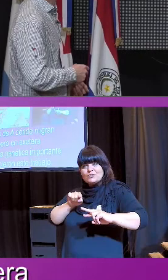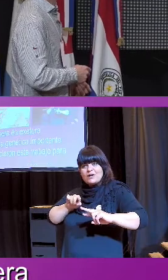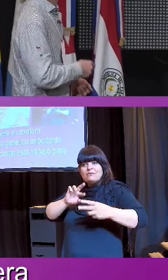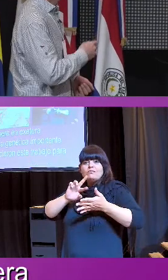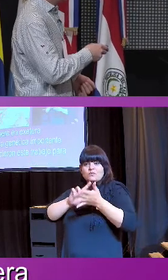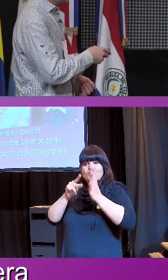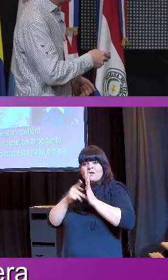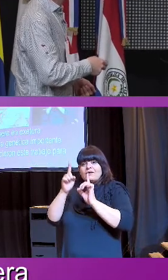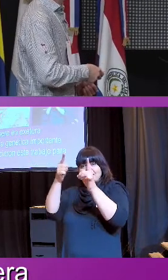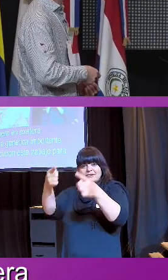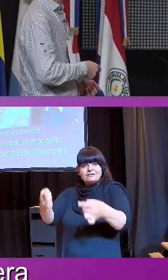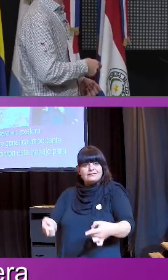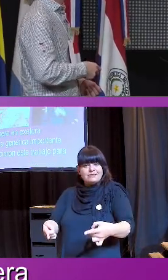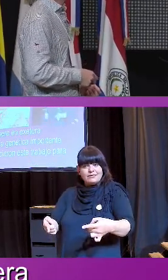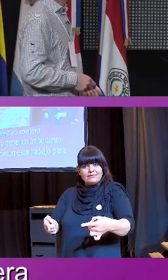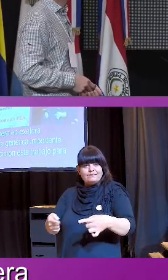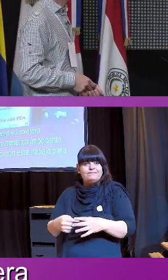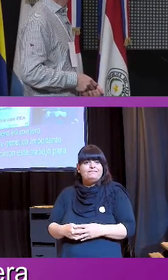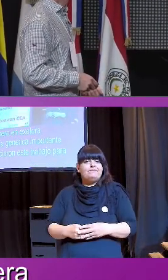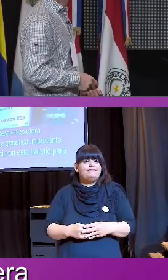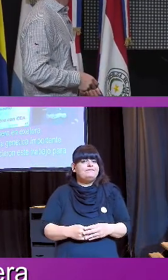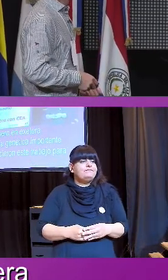eso y lo que vieron fue